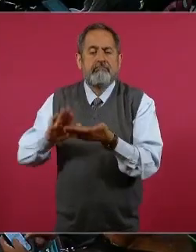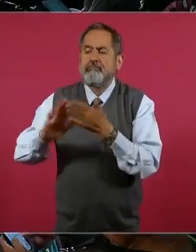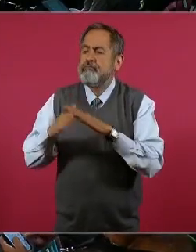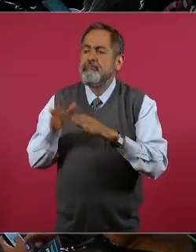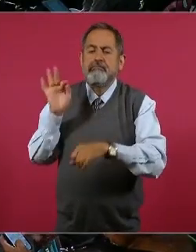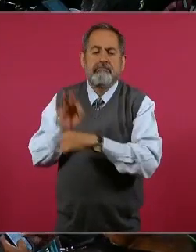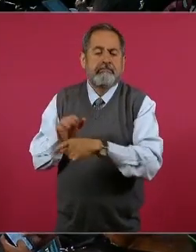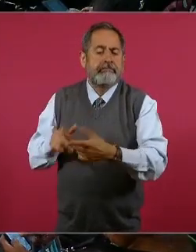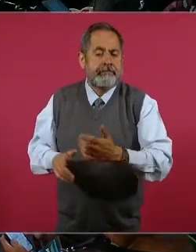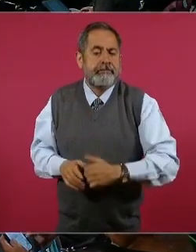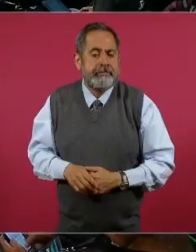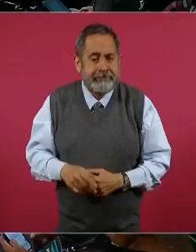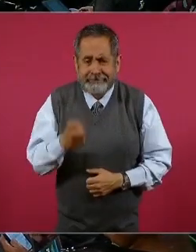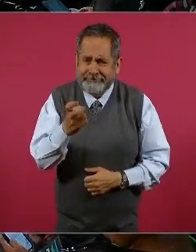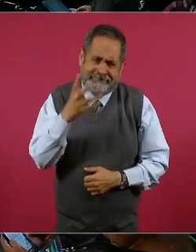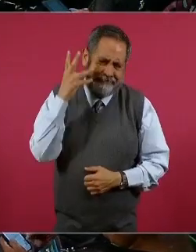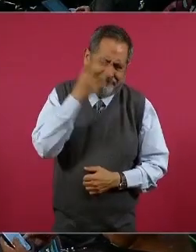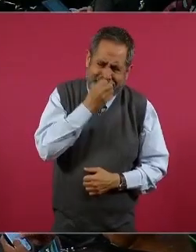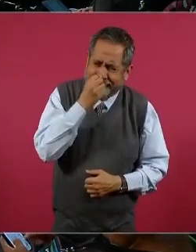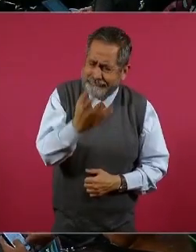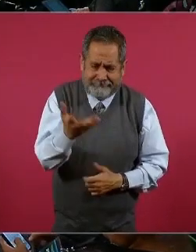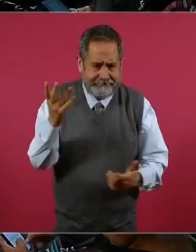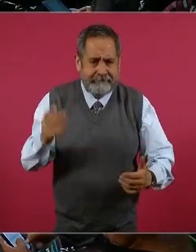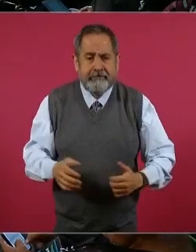comunidad. Eso es bellísimo.